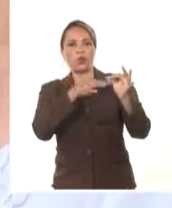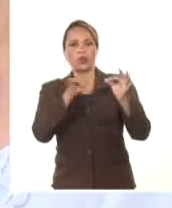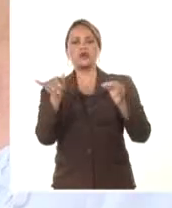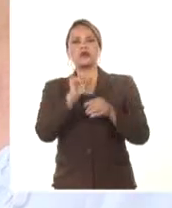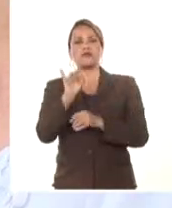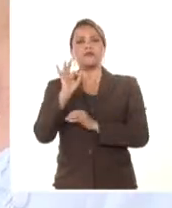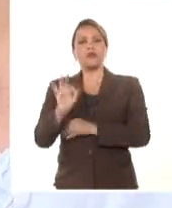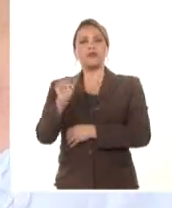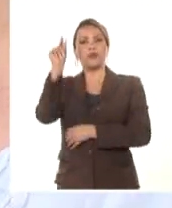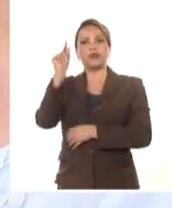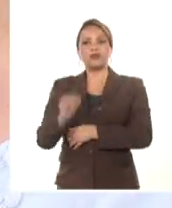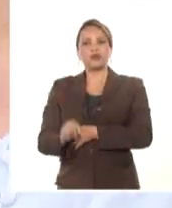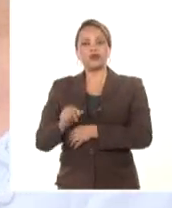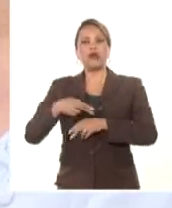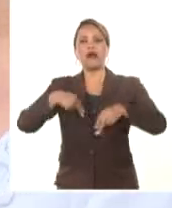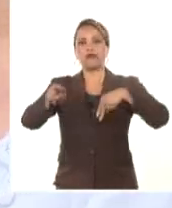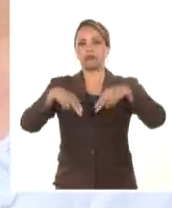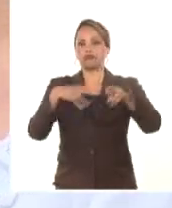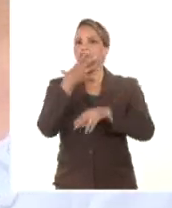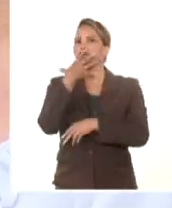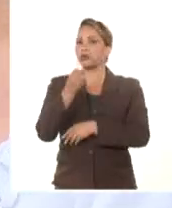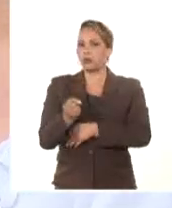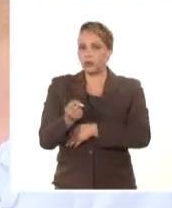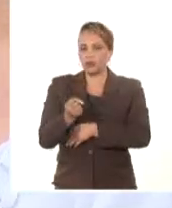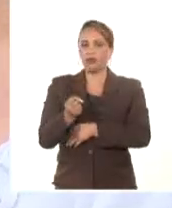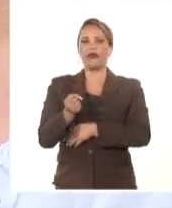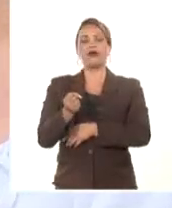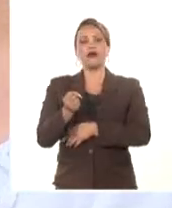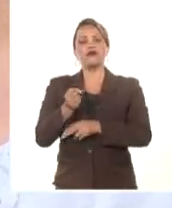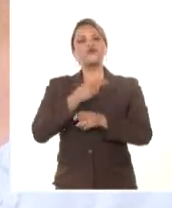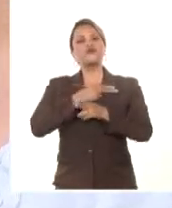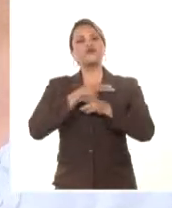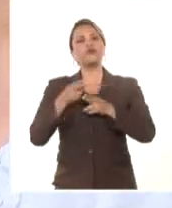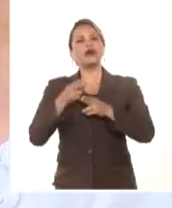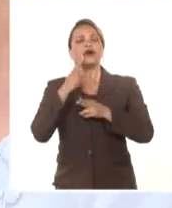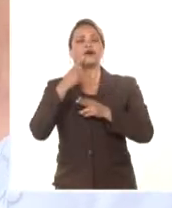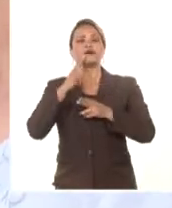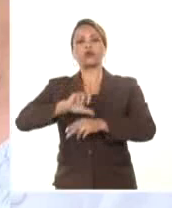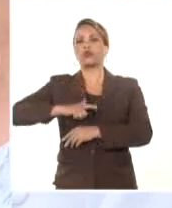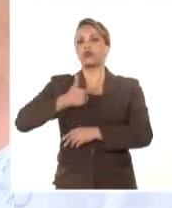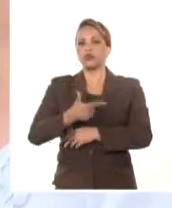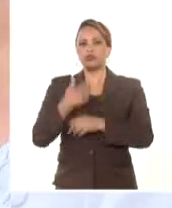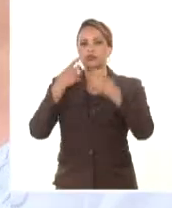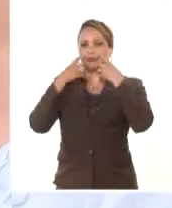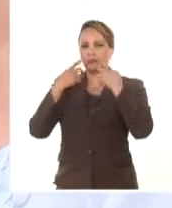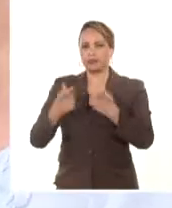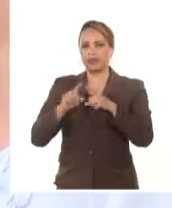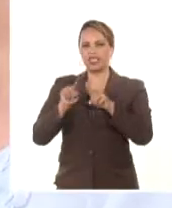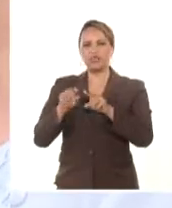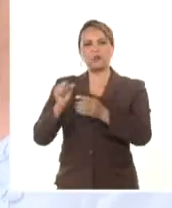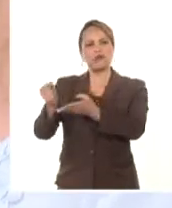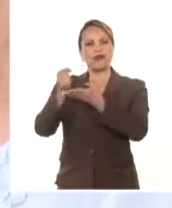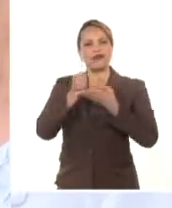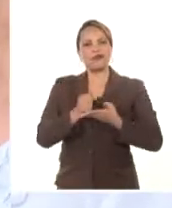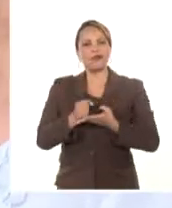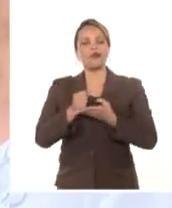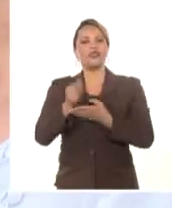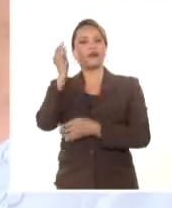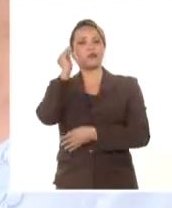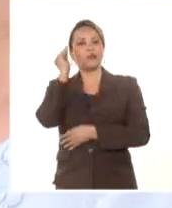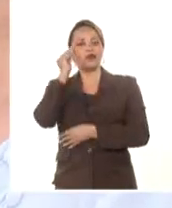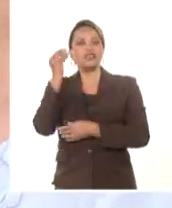un destacado ajedrecista, o sea, tuvo una vida cultural importante que le permitió codearse